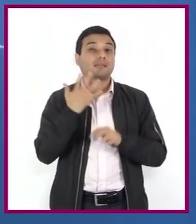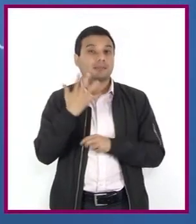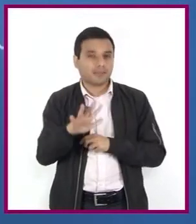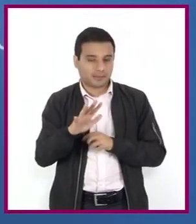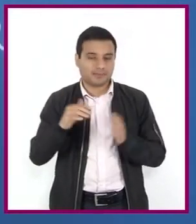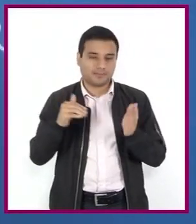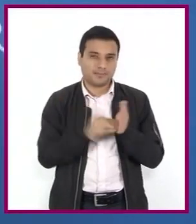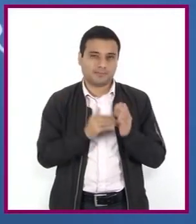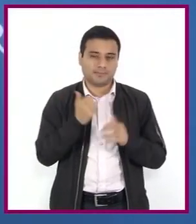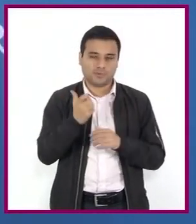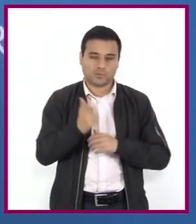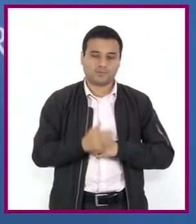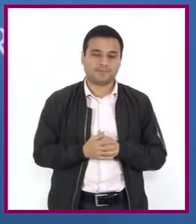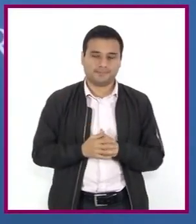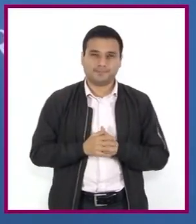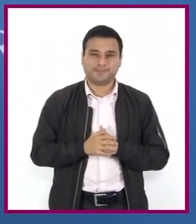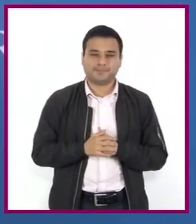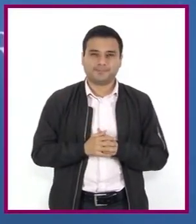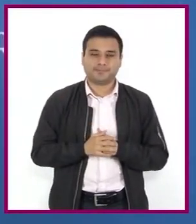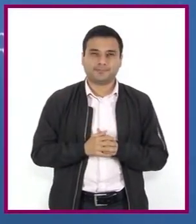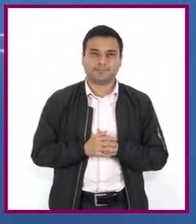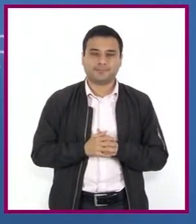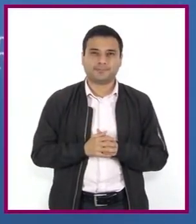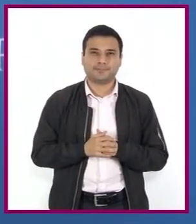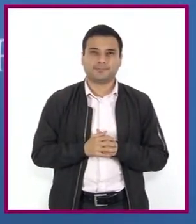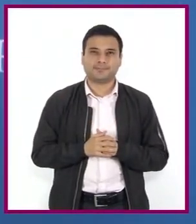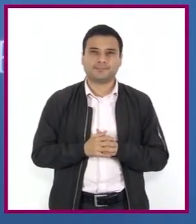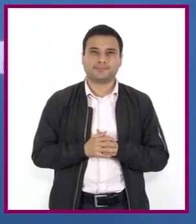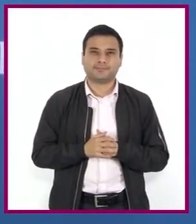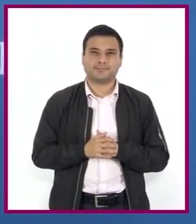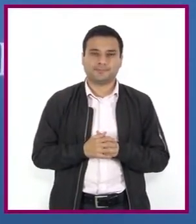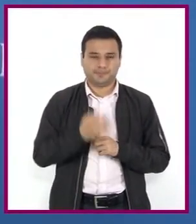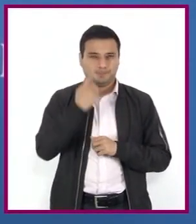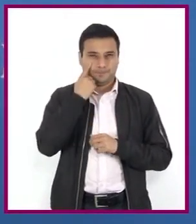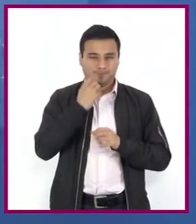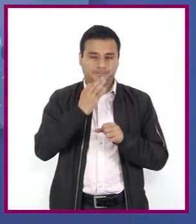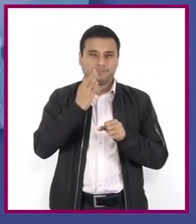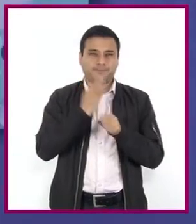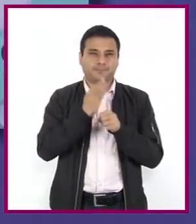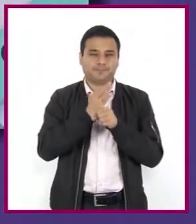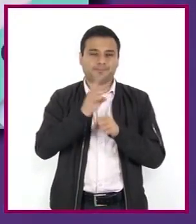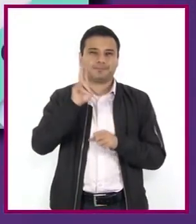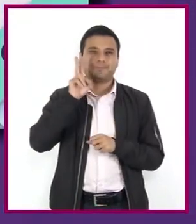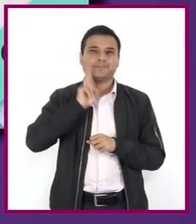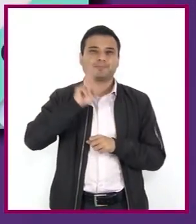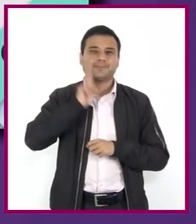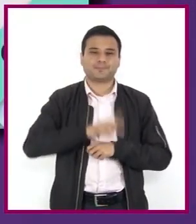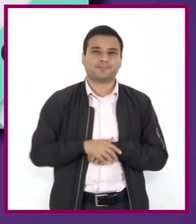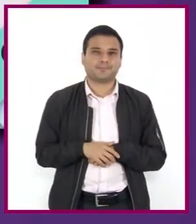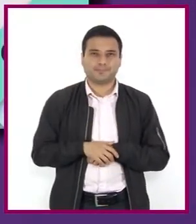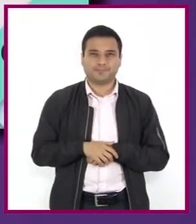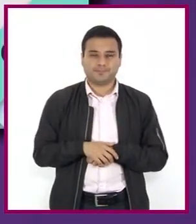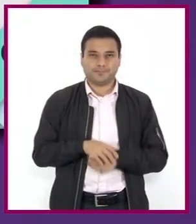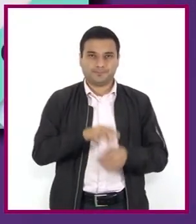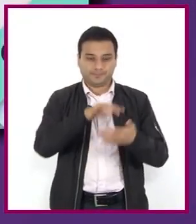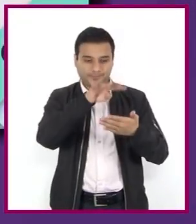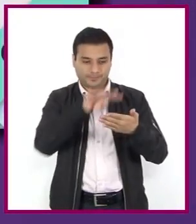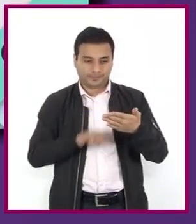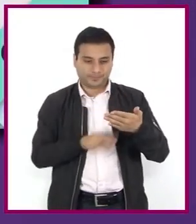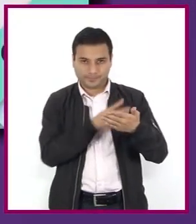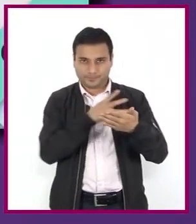del máximo de inversión recomendado. Ahora vamos a evaluar la expresión recomendada por la empresa de